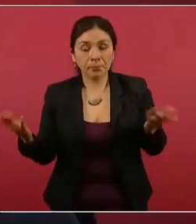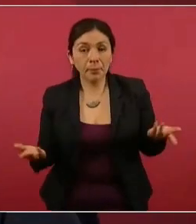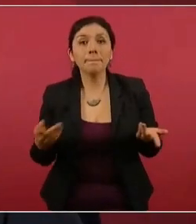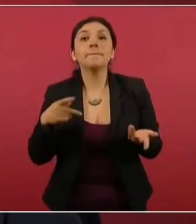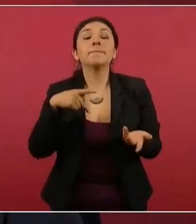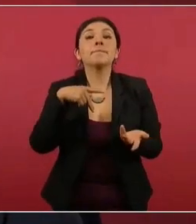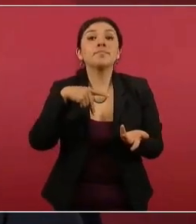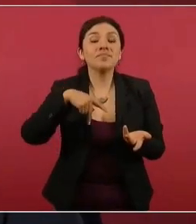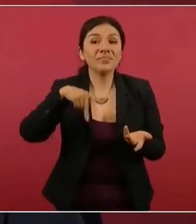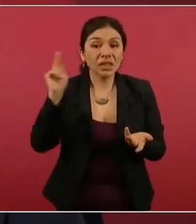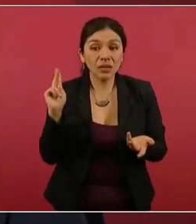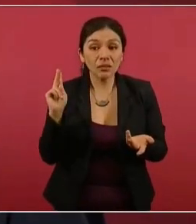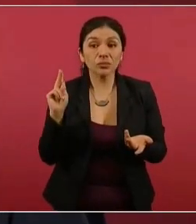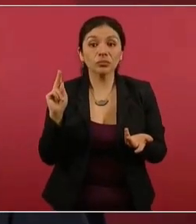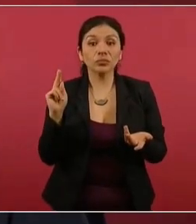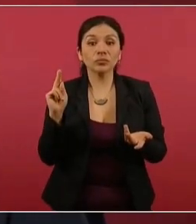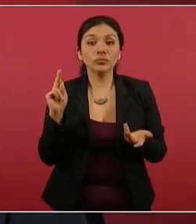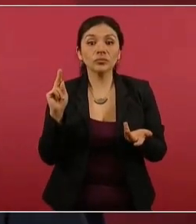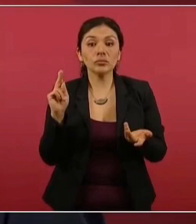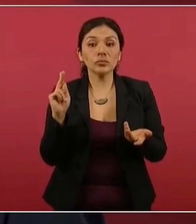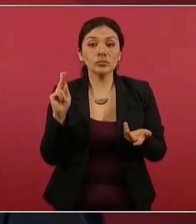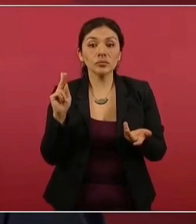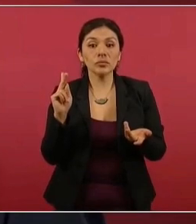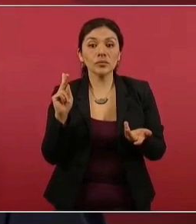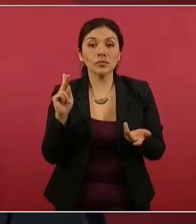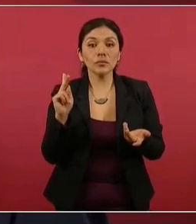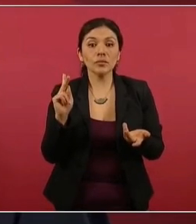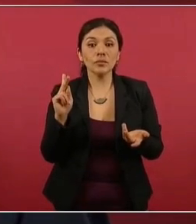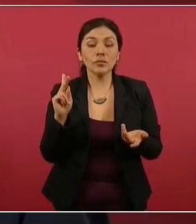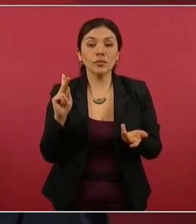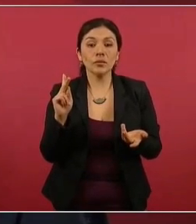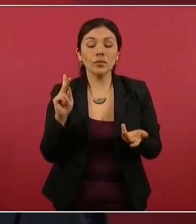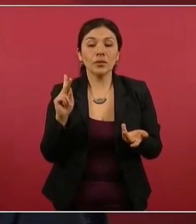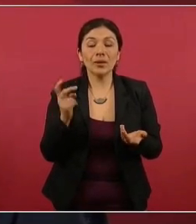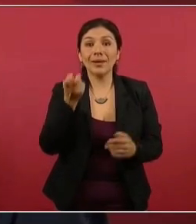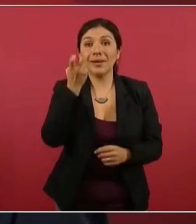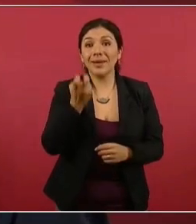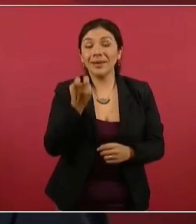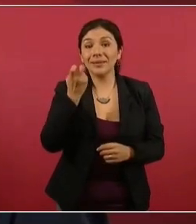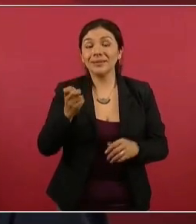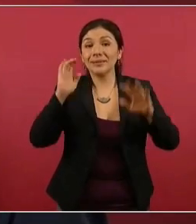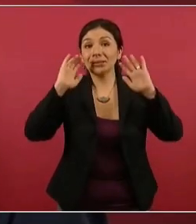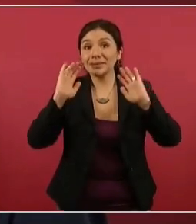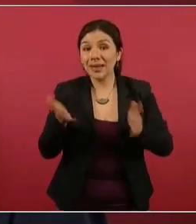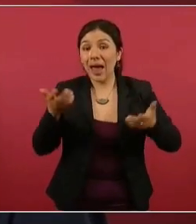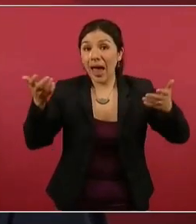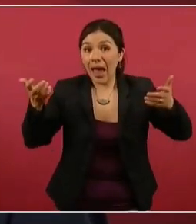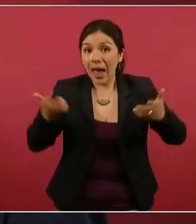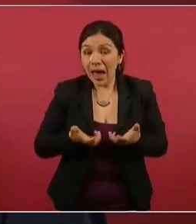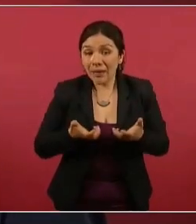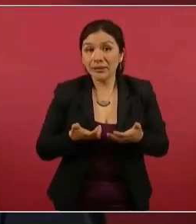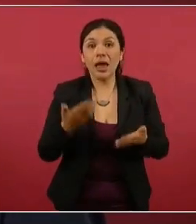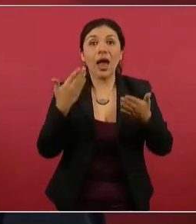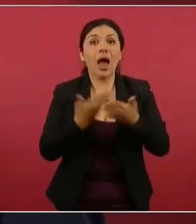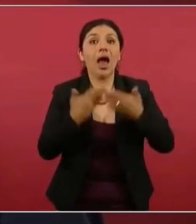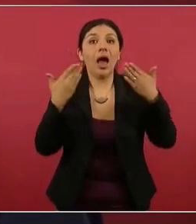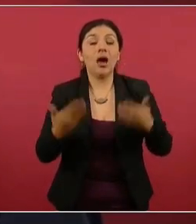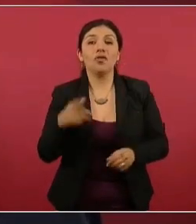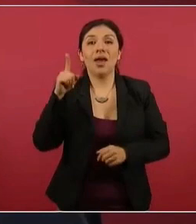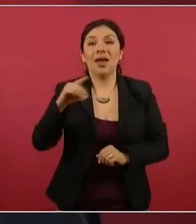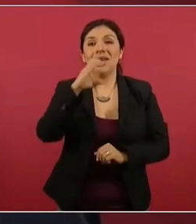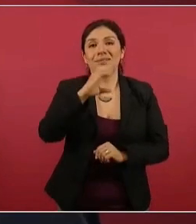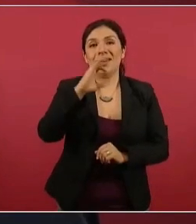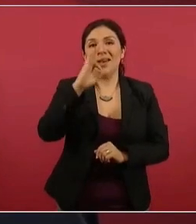Pero el hecho de que se haya logrado de que ahora la Comisión Federal